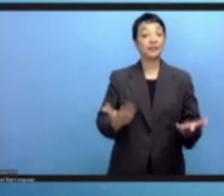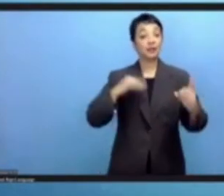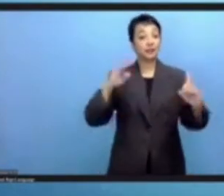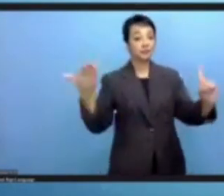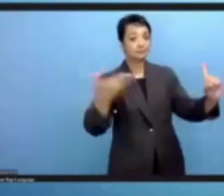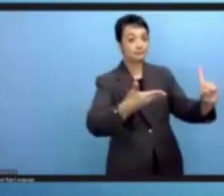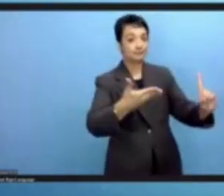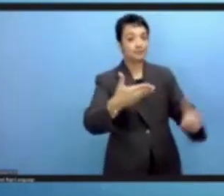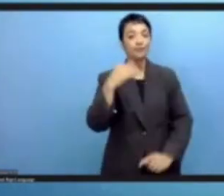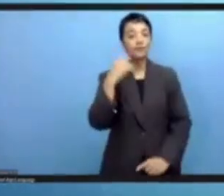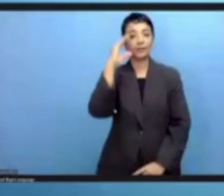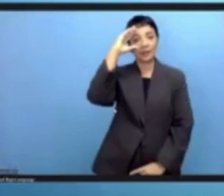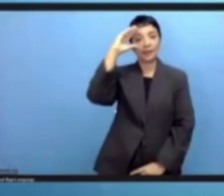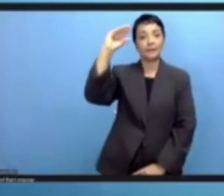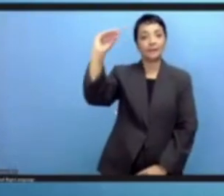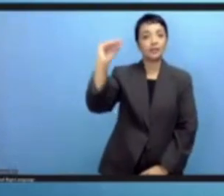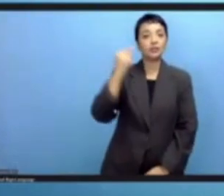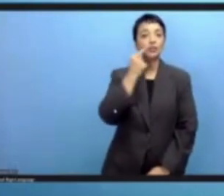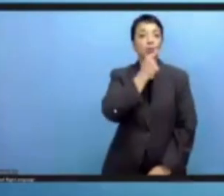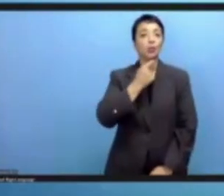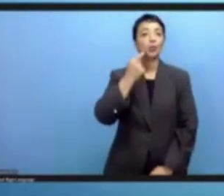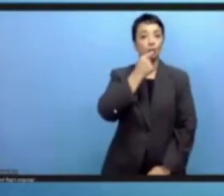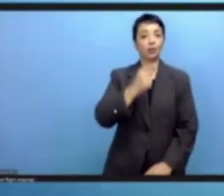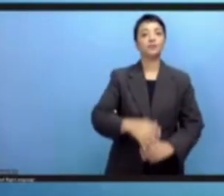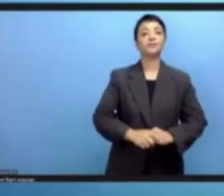ahora quisiera llamar